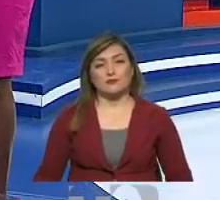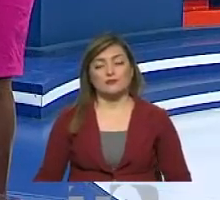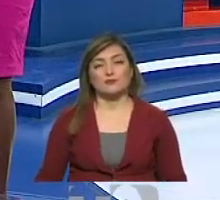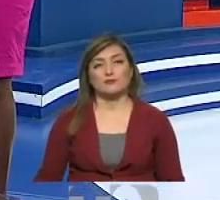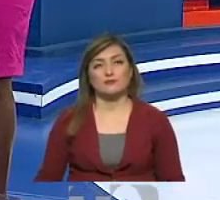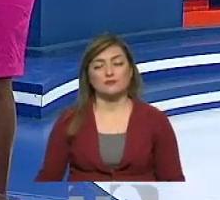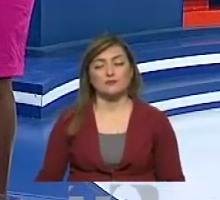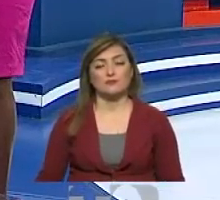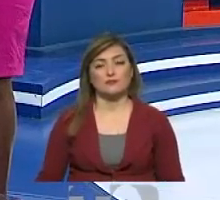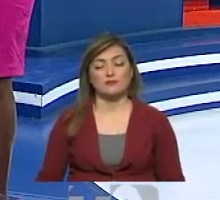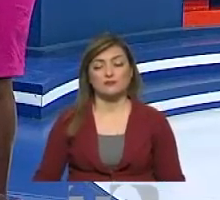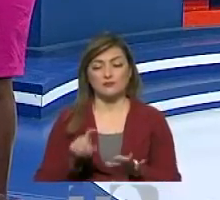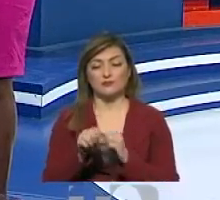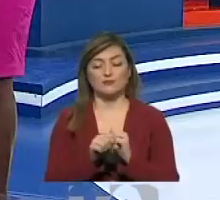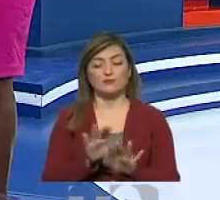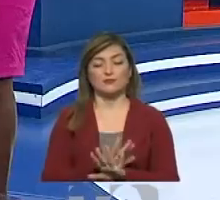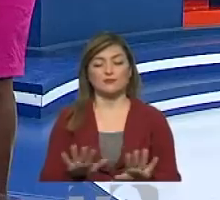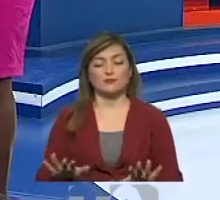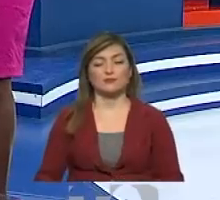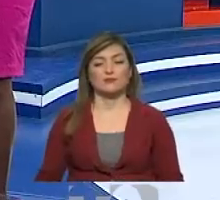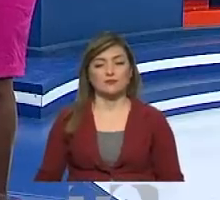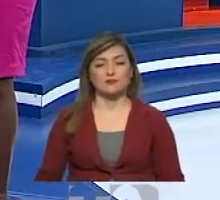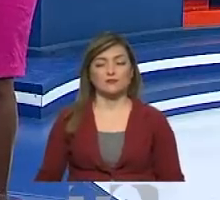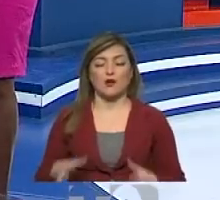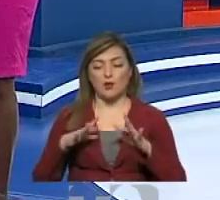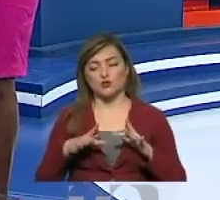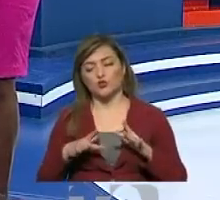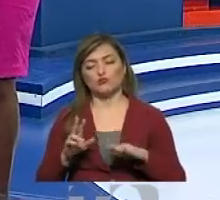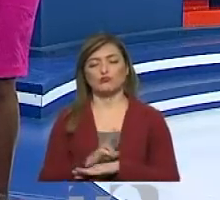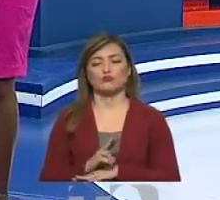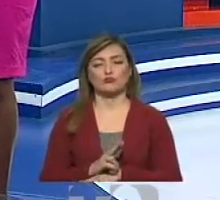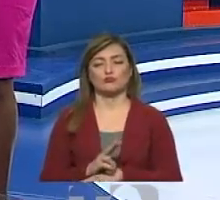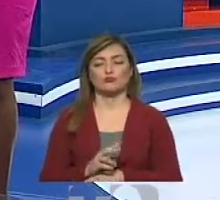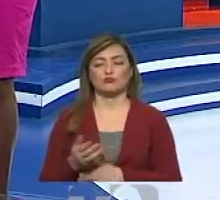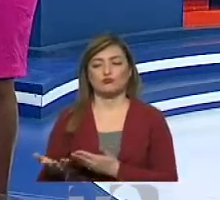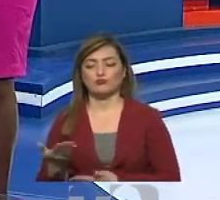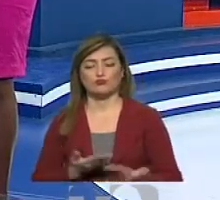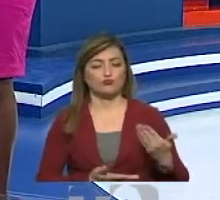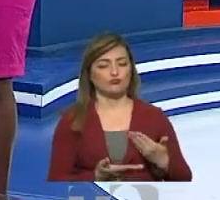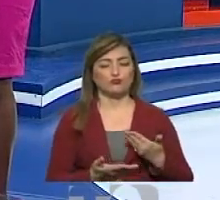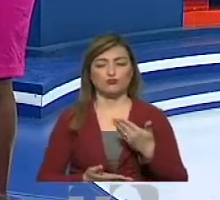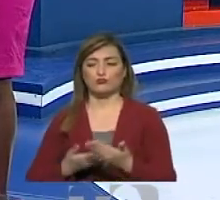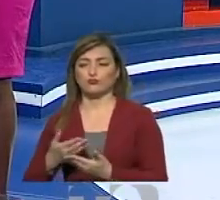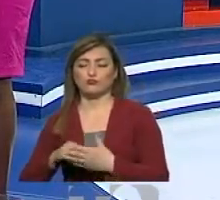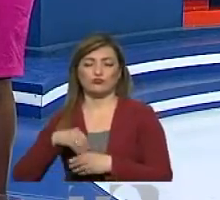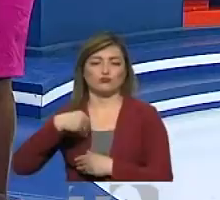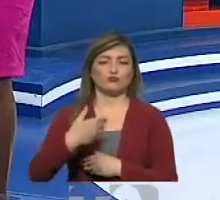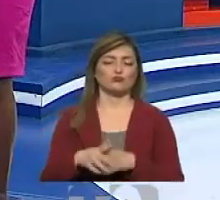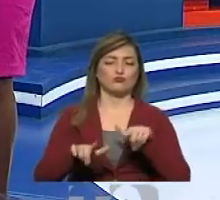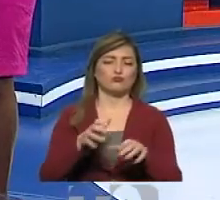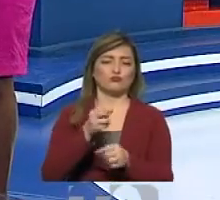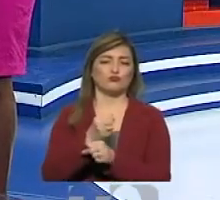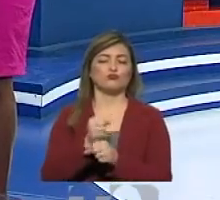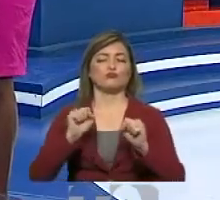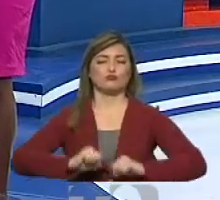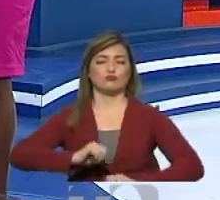año lectivo, utilicemos el verano para estar con ellos, para entenderles, para salir. Hay muchos lugares seguros a los que se